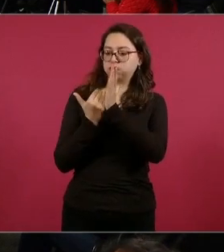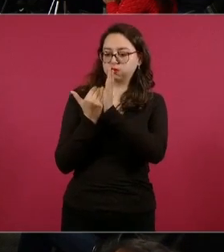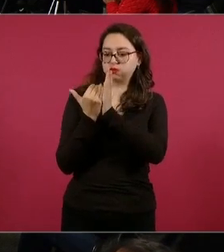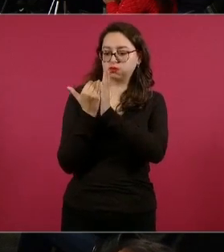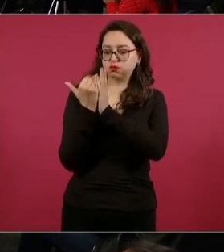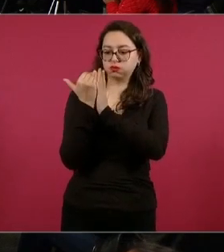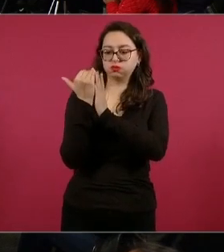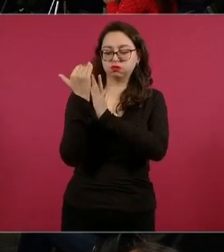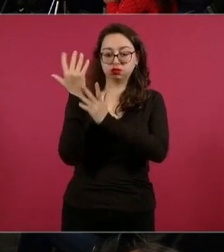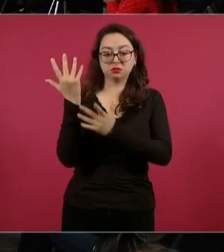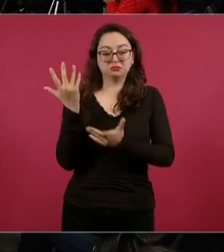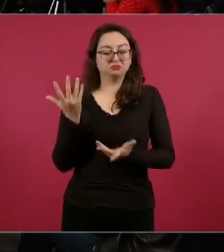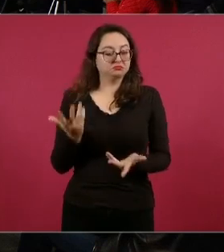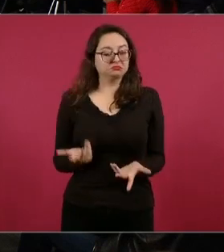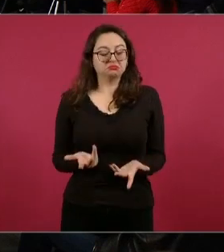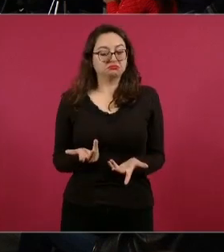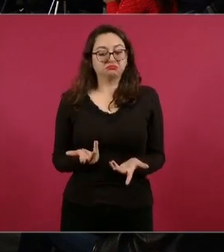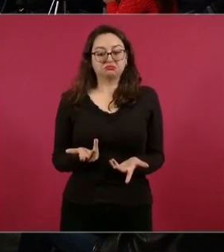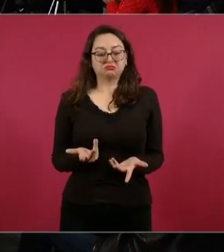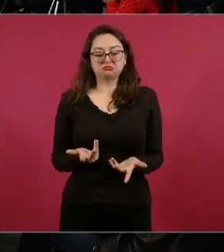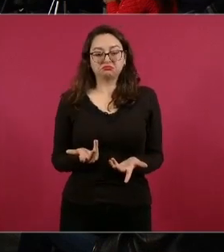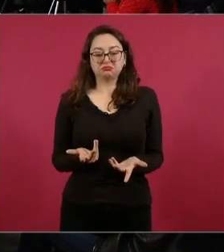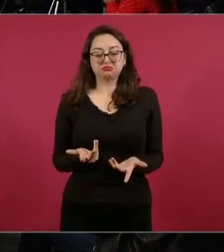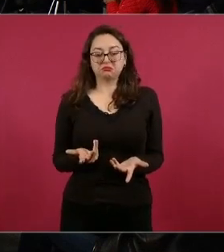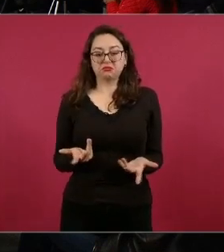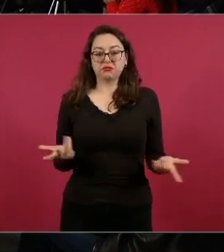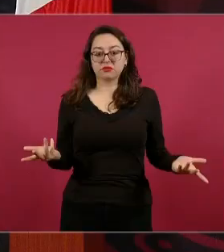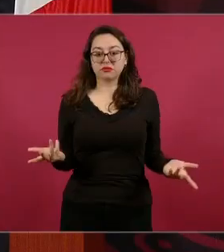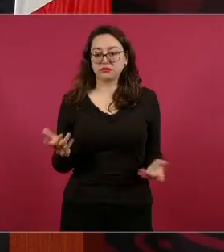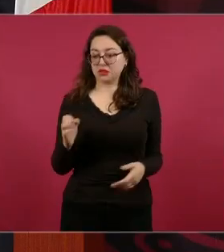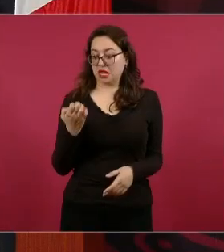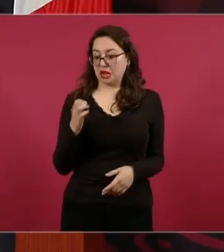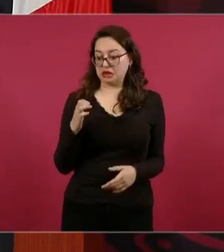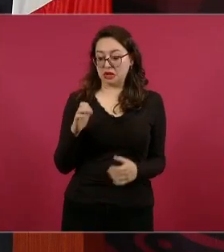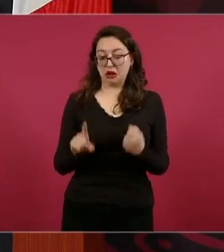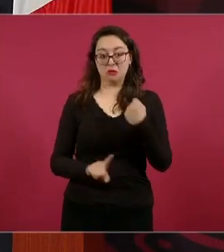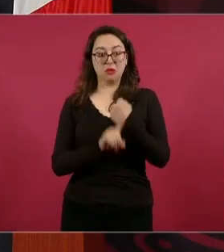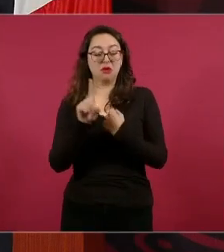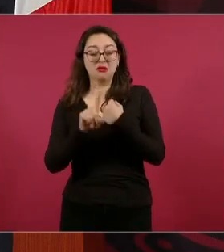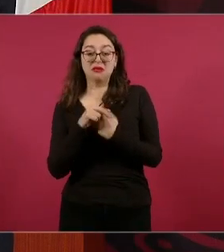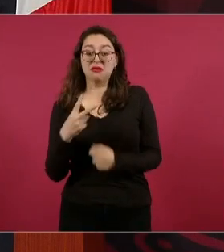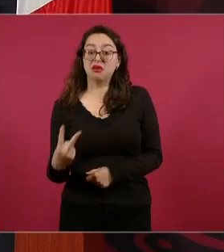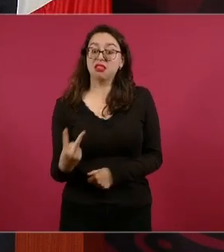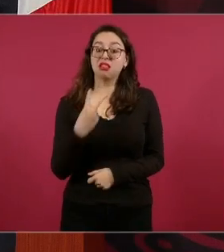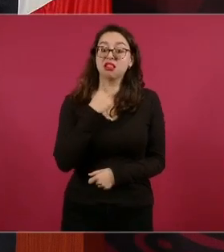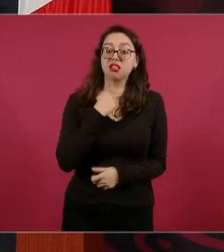no hubo prácticamente cuesta de enero.